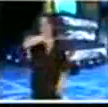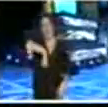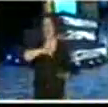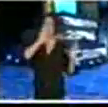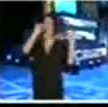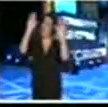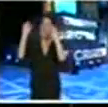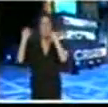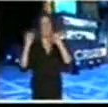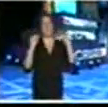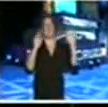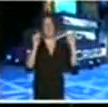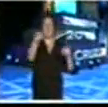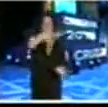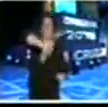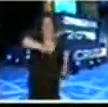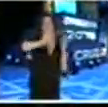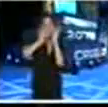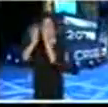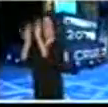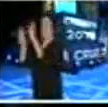nos vamos.